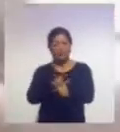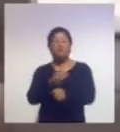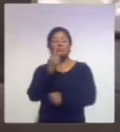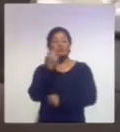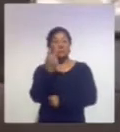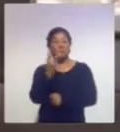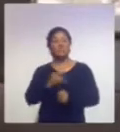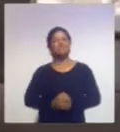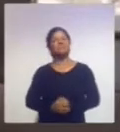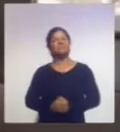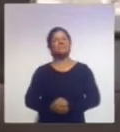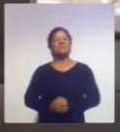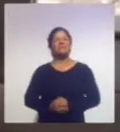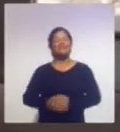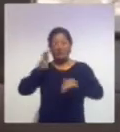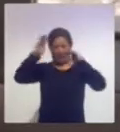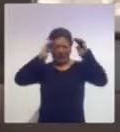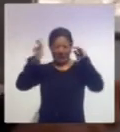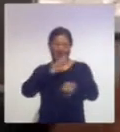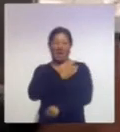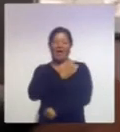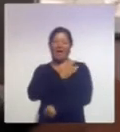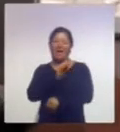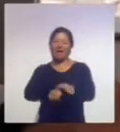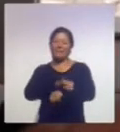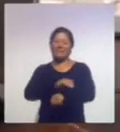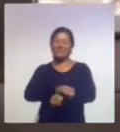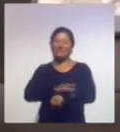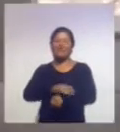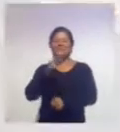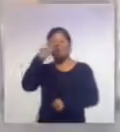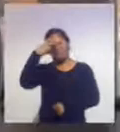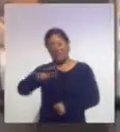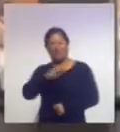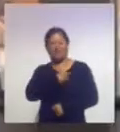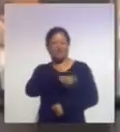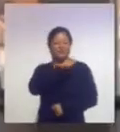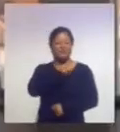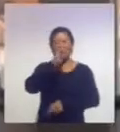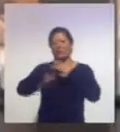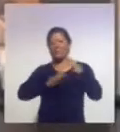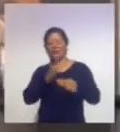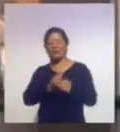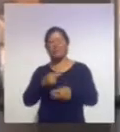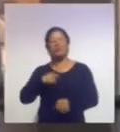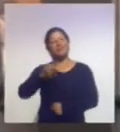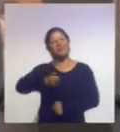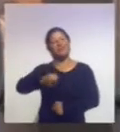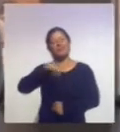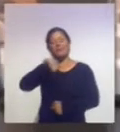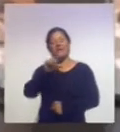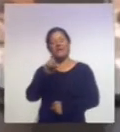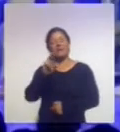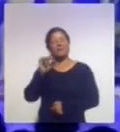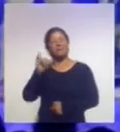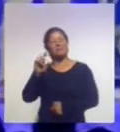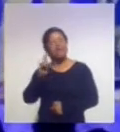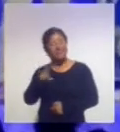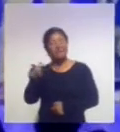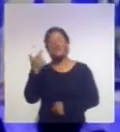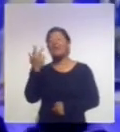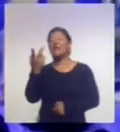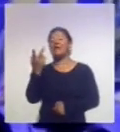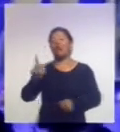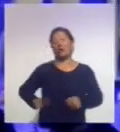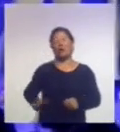Hola, ¿qué tal, amigos de México, España y el mundo entero? Los saludo desde Madrid y desde aquí quiero contarles que el gobierno del estado de Tlaxcala me ha